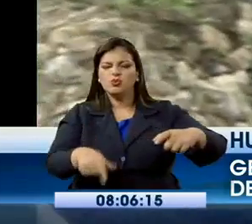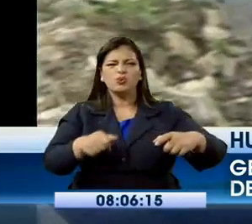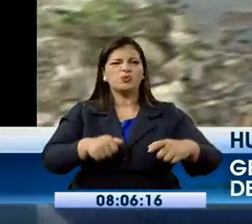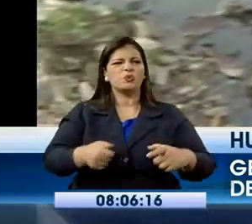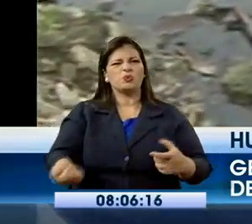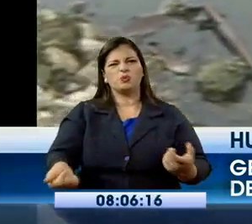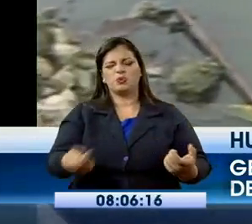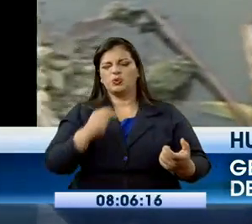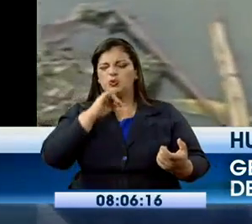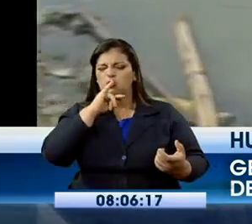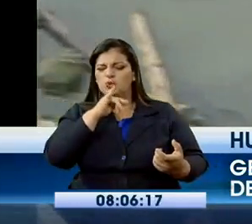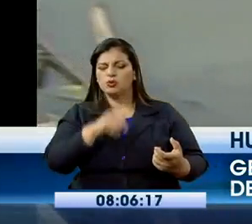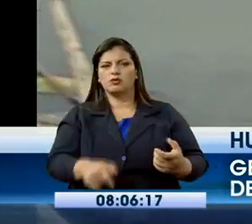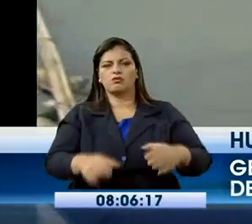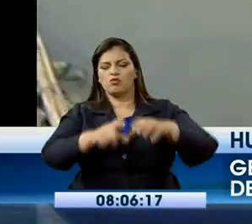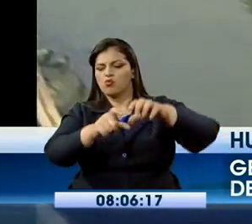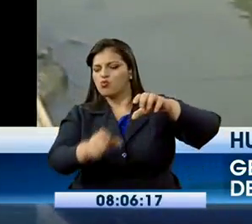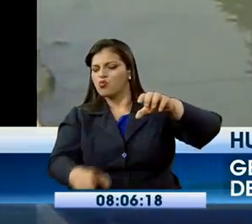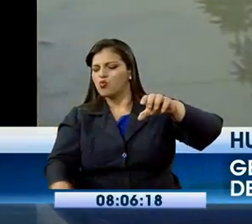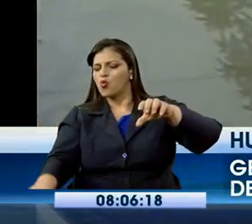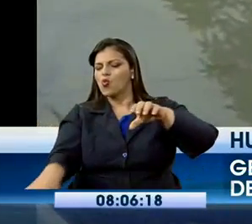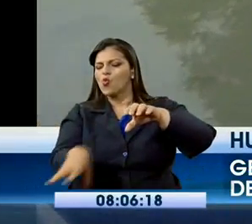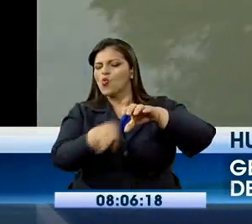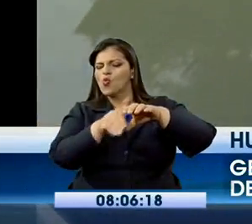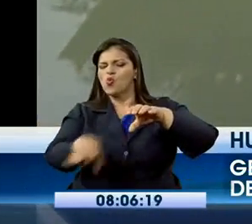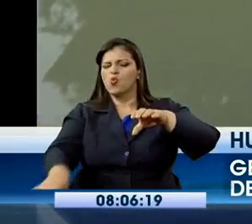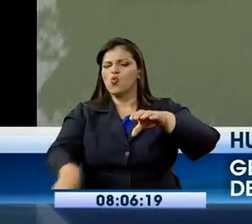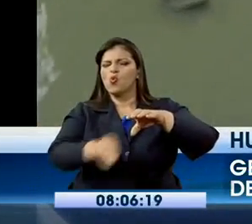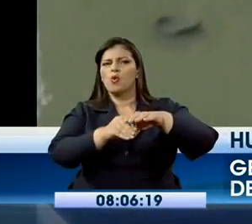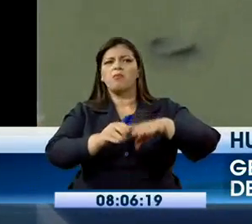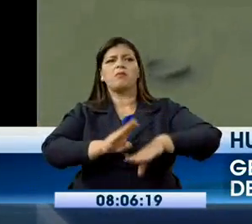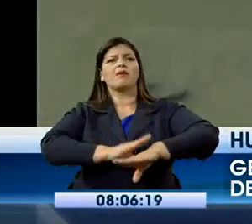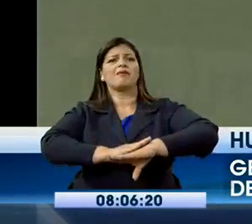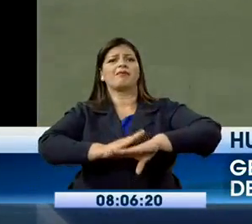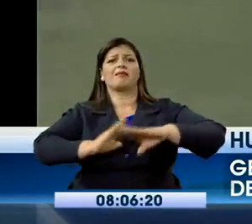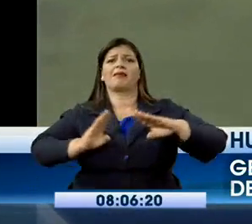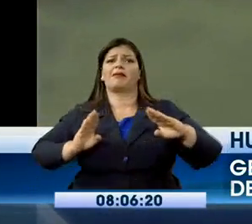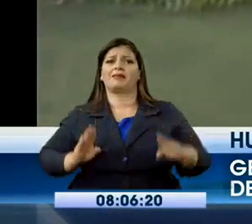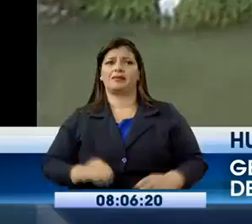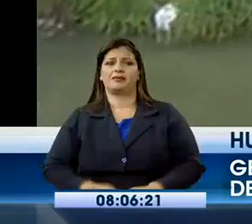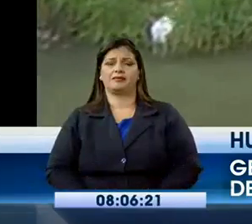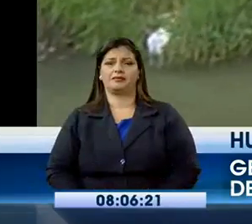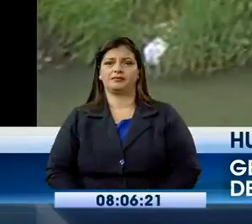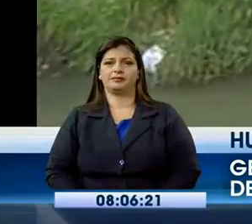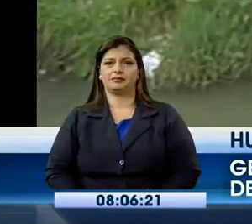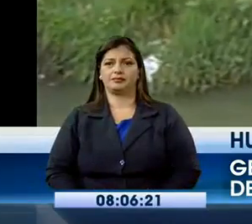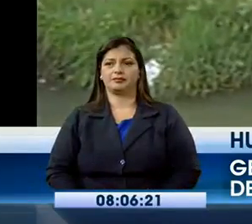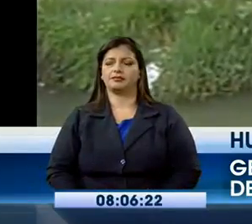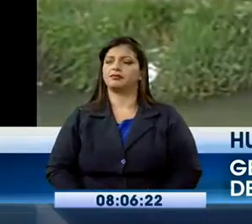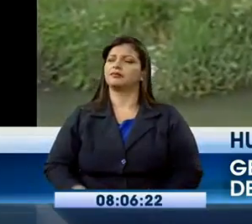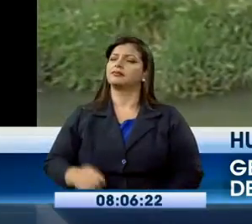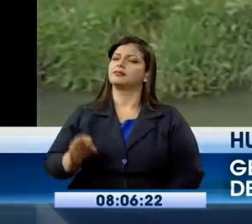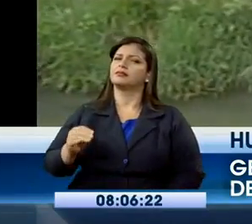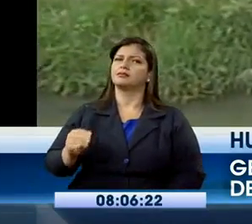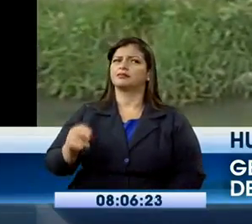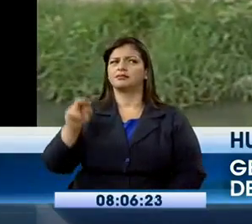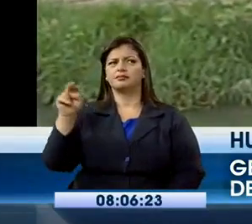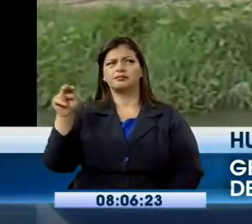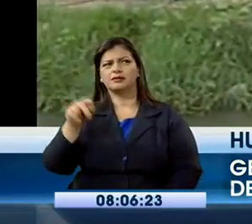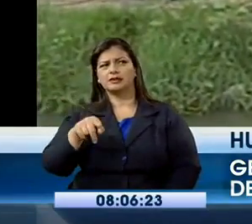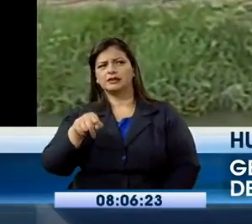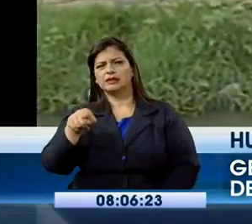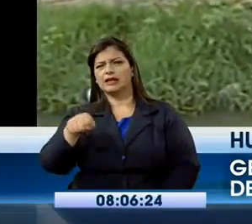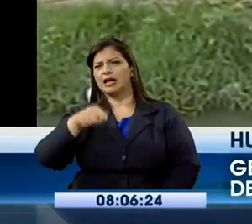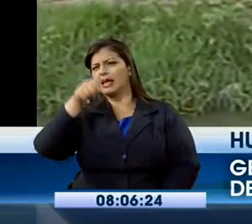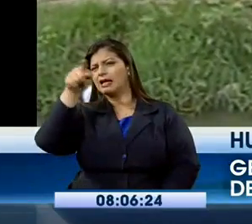y es insuficiente para la descarga. Oiga, aparte, disculpe que lo interrumpa, yo veo que están haciendo, me parece que, trabajos de regeneración urbana en las otras calles. Esta